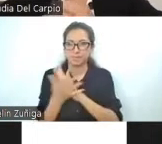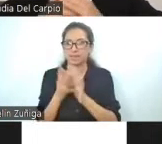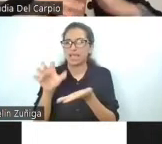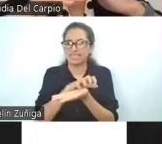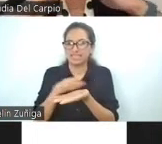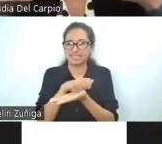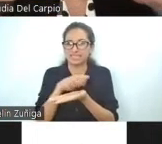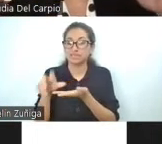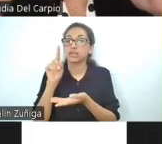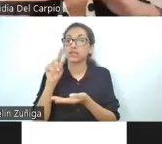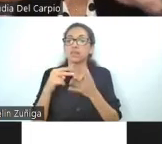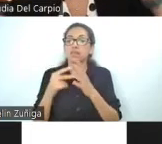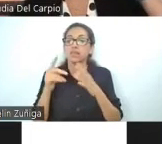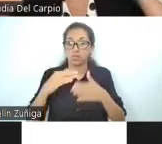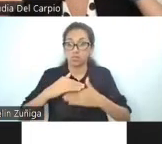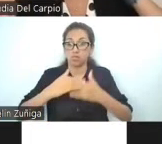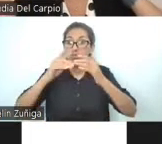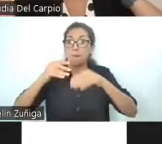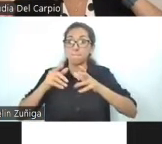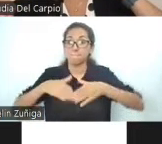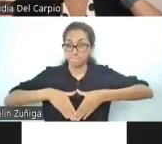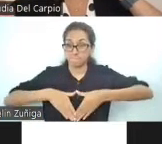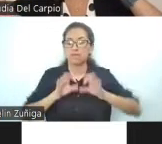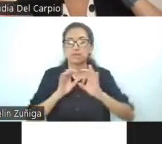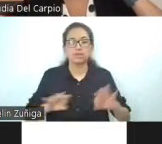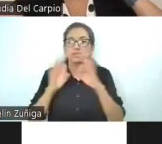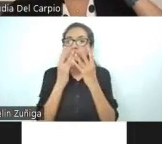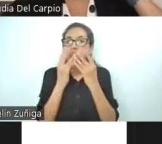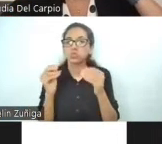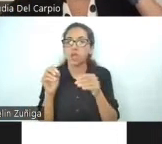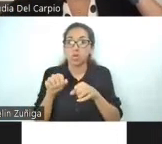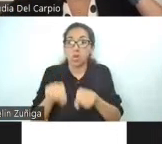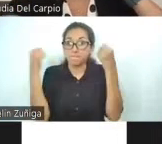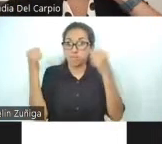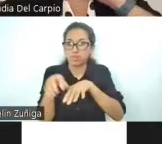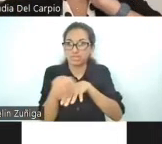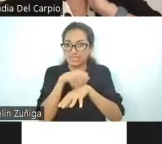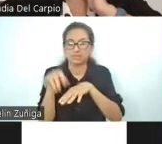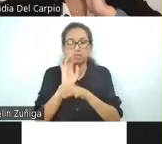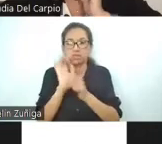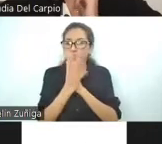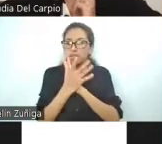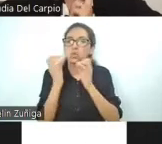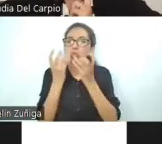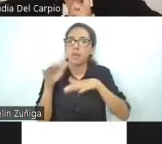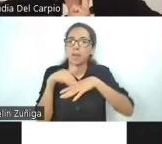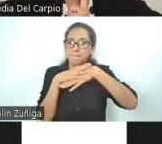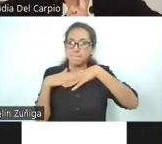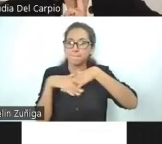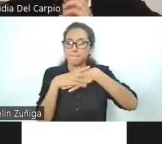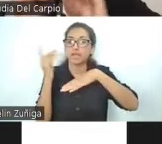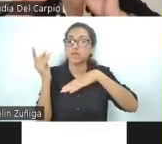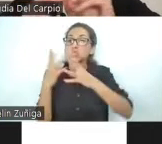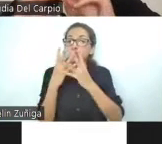vulva necesitamos mantener el equilibrio de la piel, no romper su barrera. Entonces, estos detergentes suaves